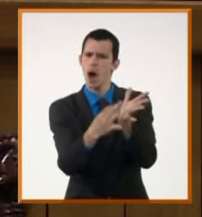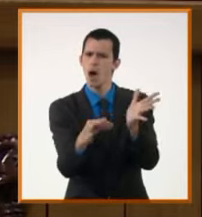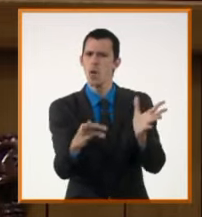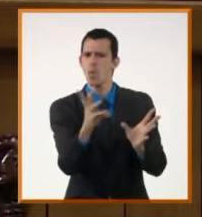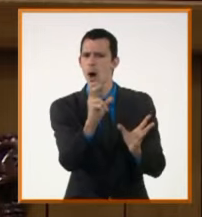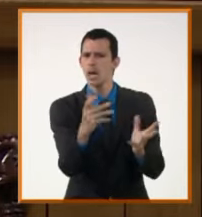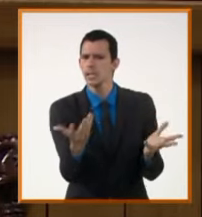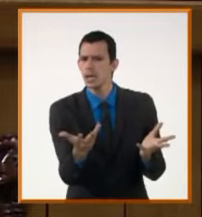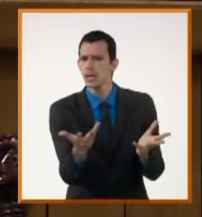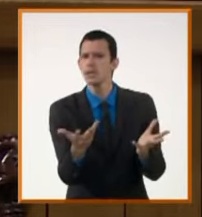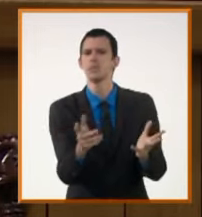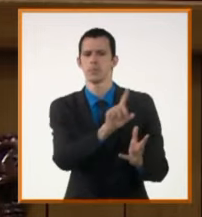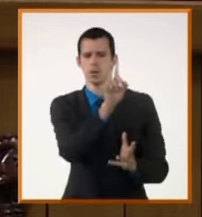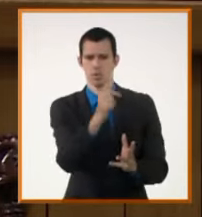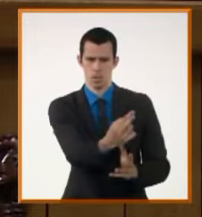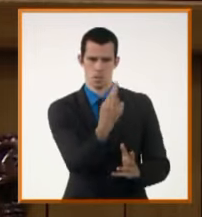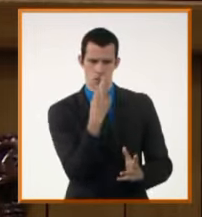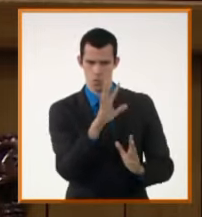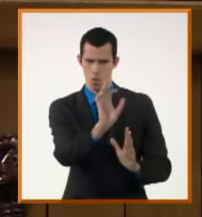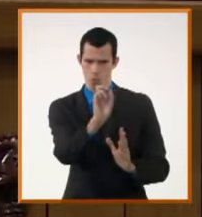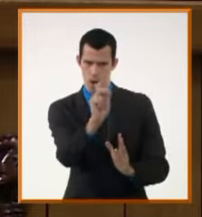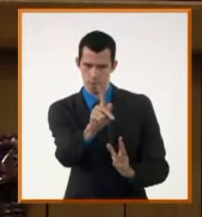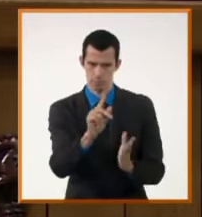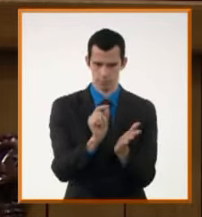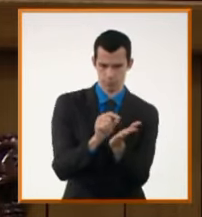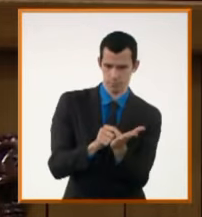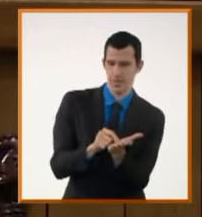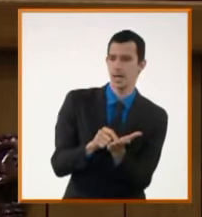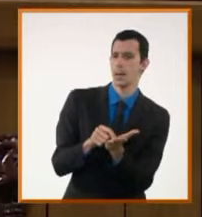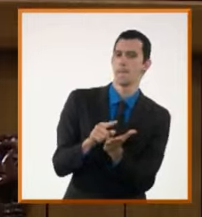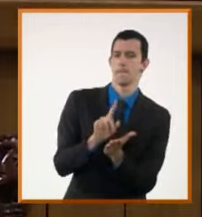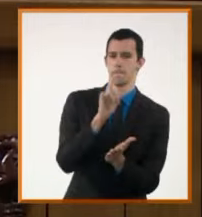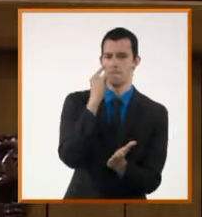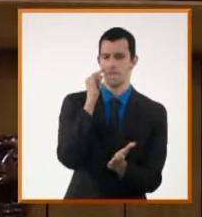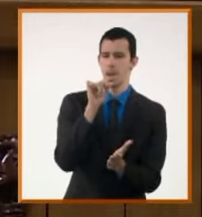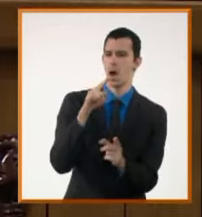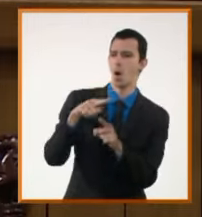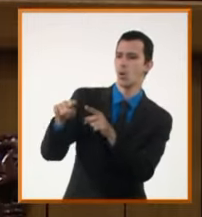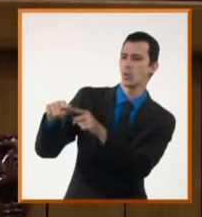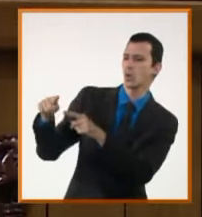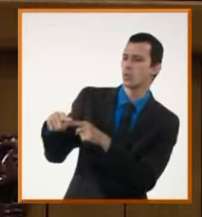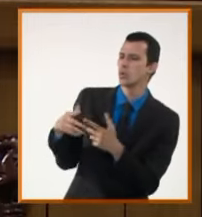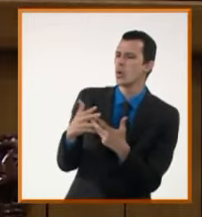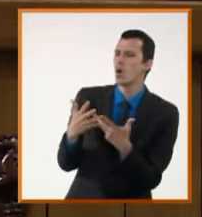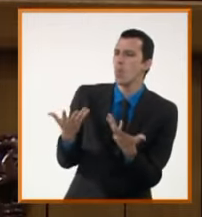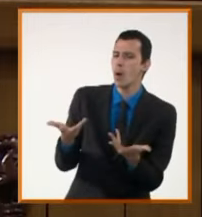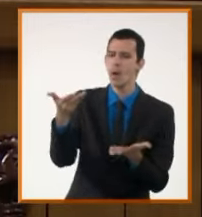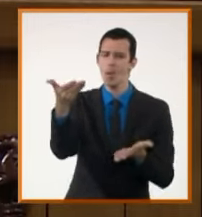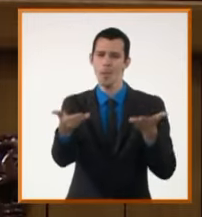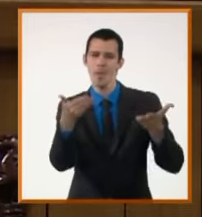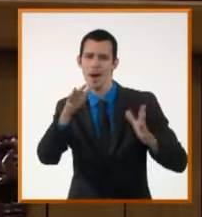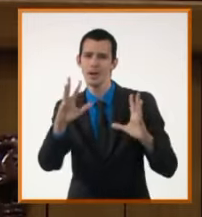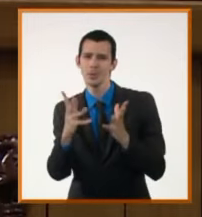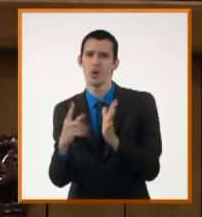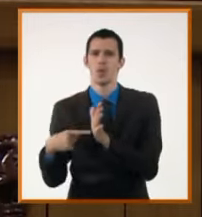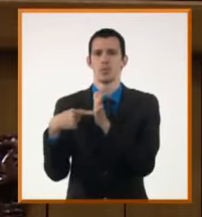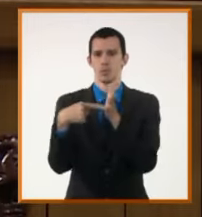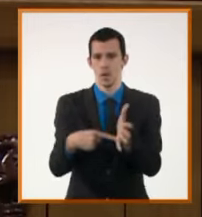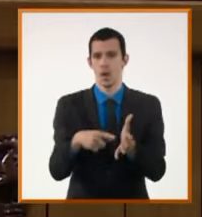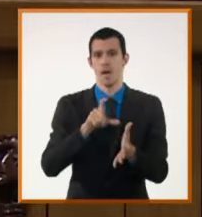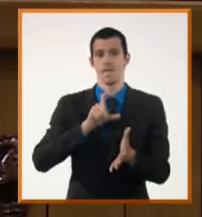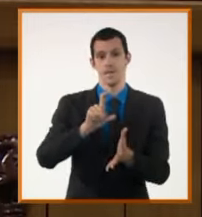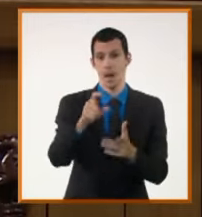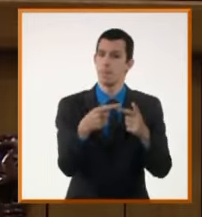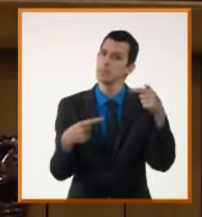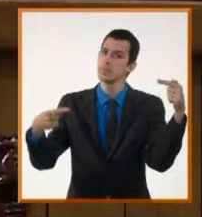que ustedes demandan. Y no es que nosotros querramos nada más dejar de importar el arroz de la libreta. Un día tendremos que, sí, en función de las